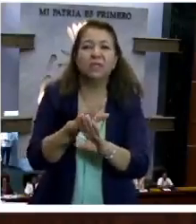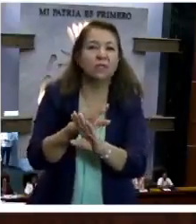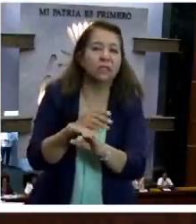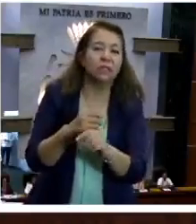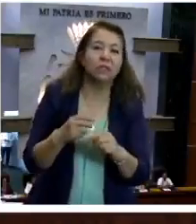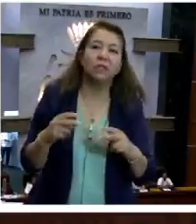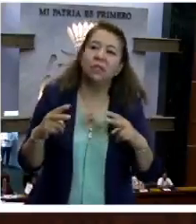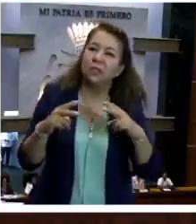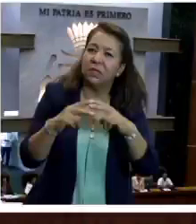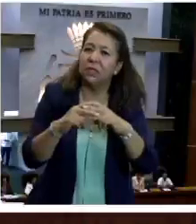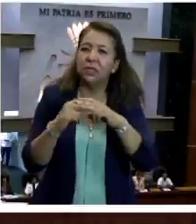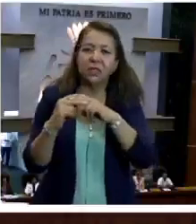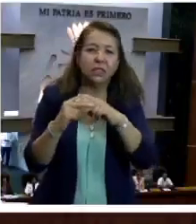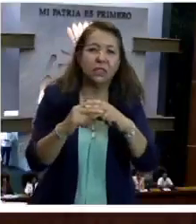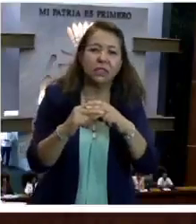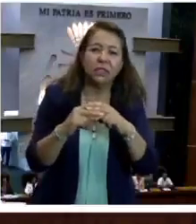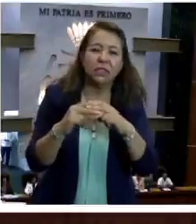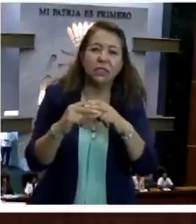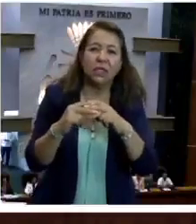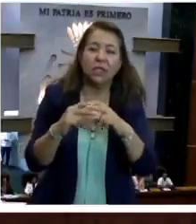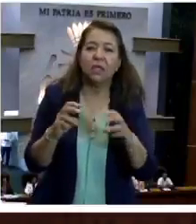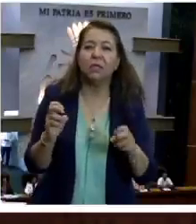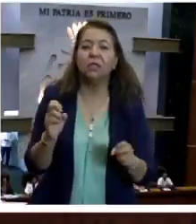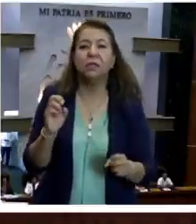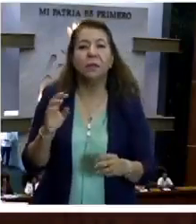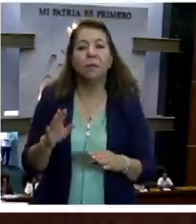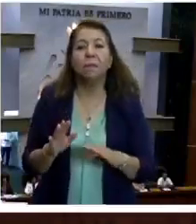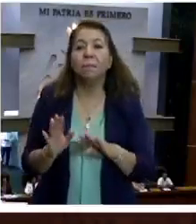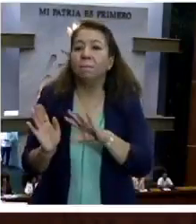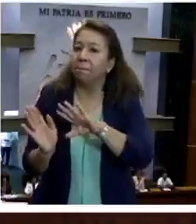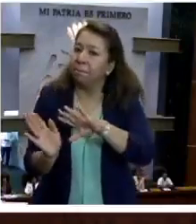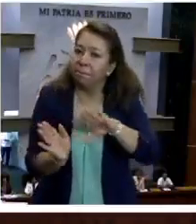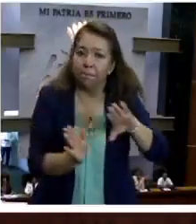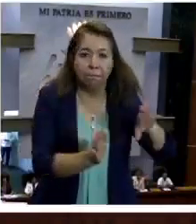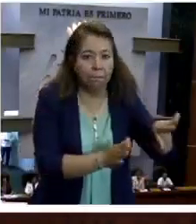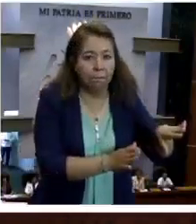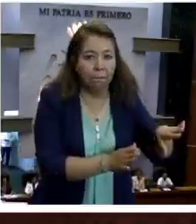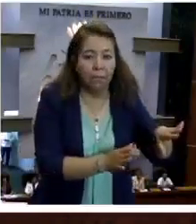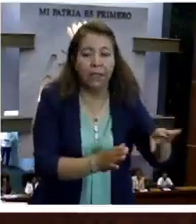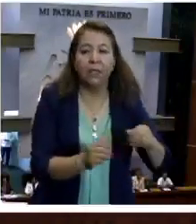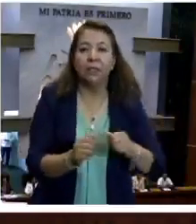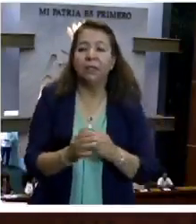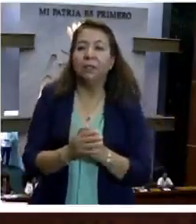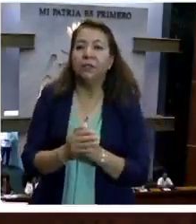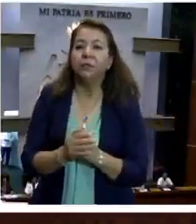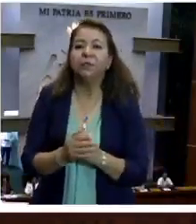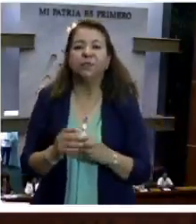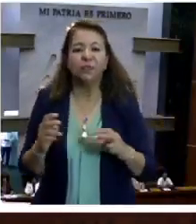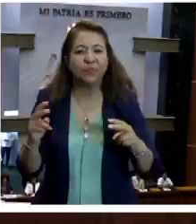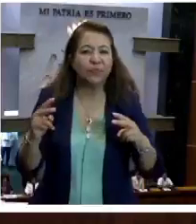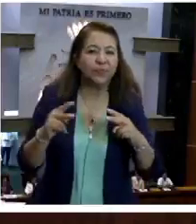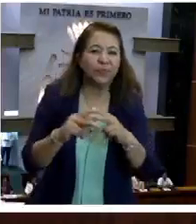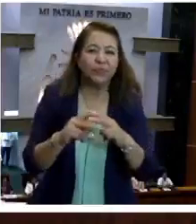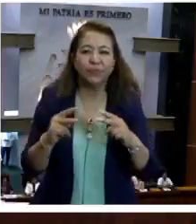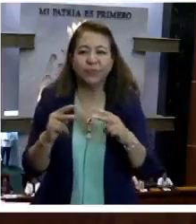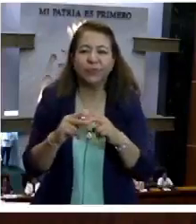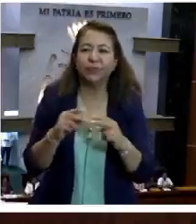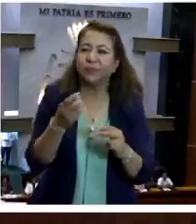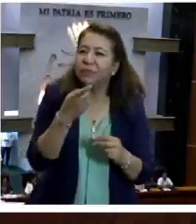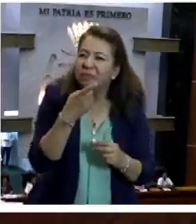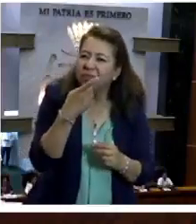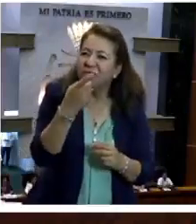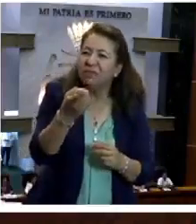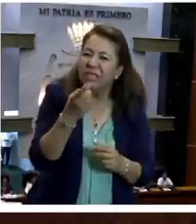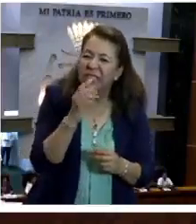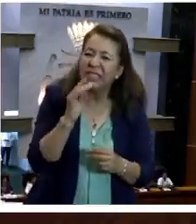combatir cualquier acto de violencia, de agresión, sea verbal